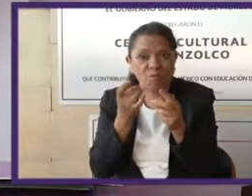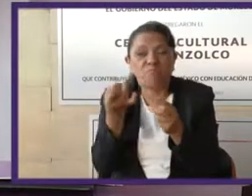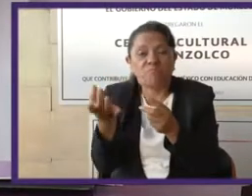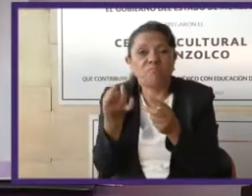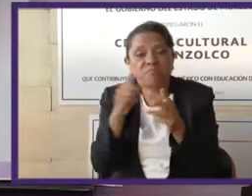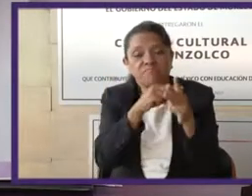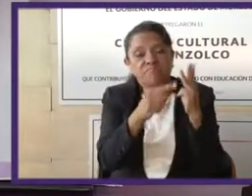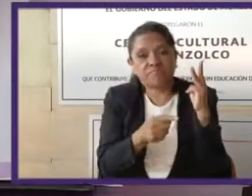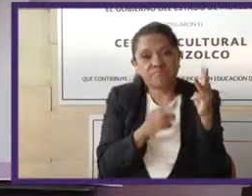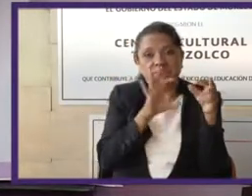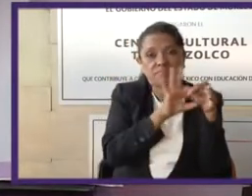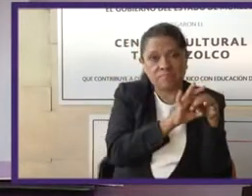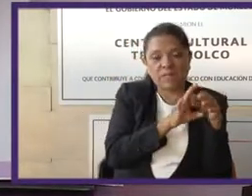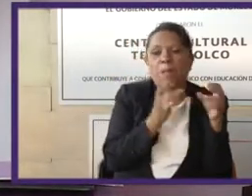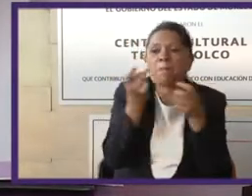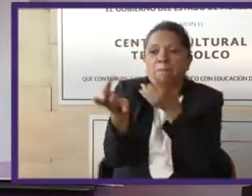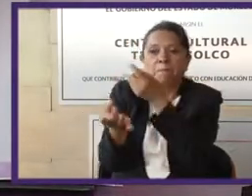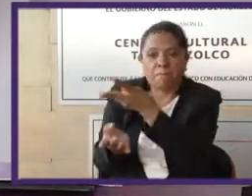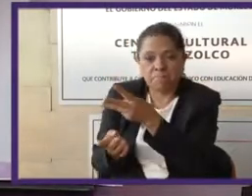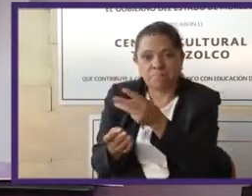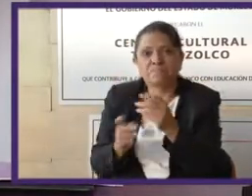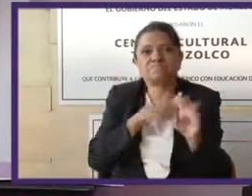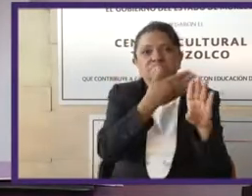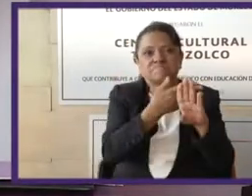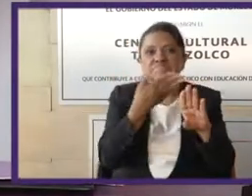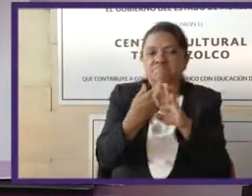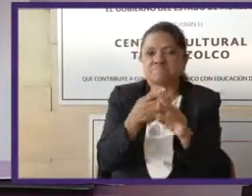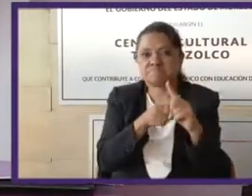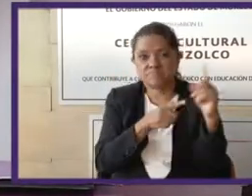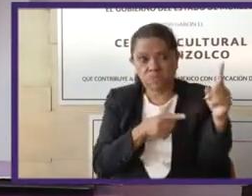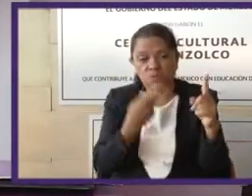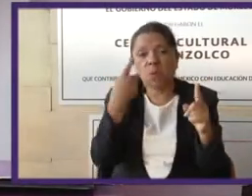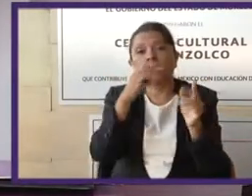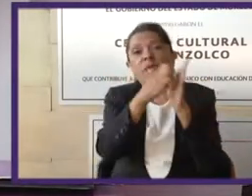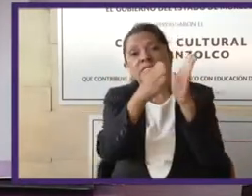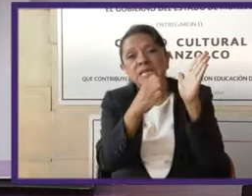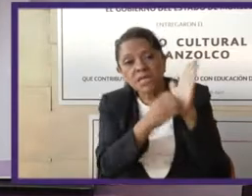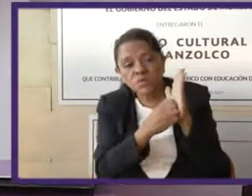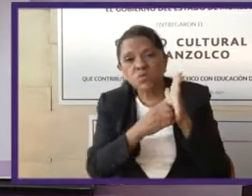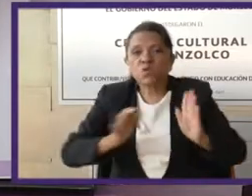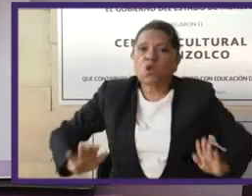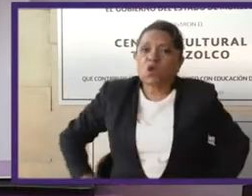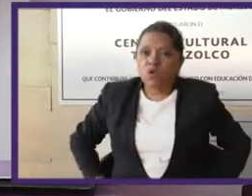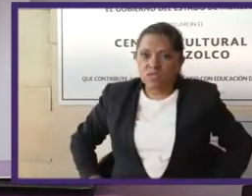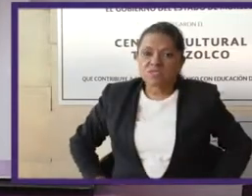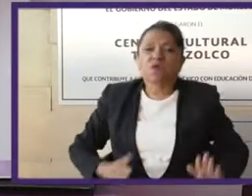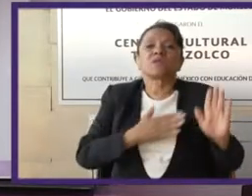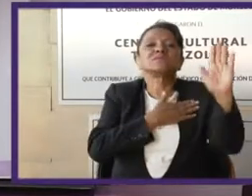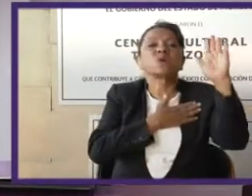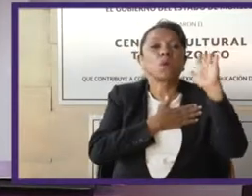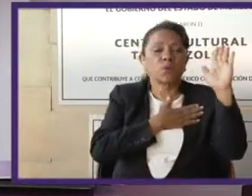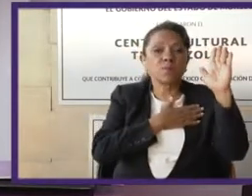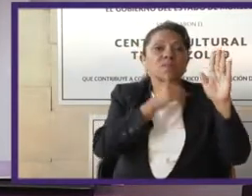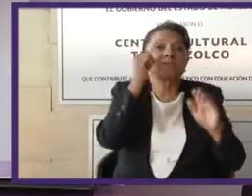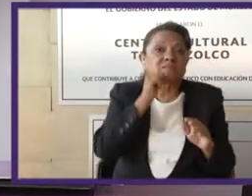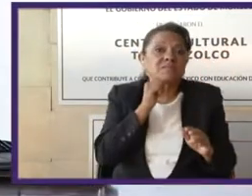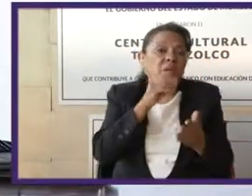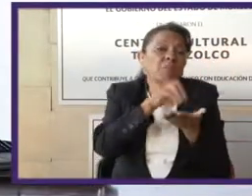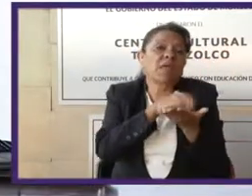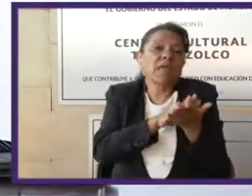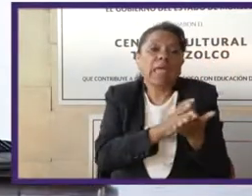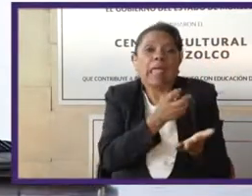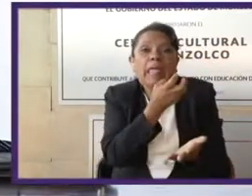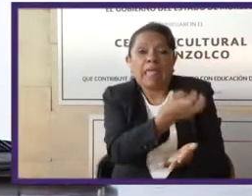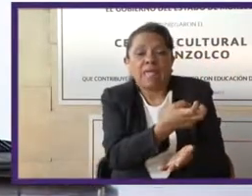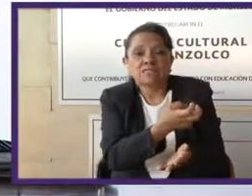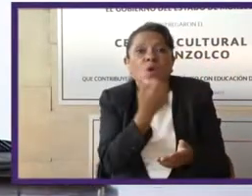Y sus estatutos y sus condiciones y sus compromisos quedan en eso, en